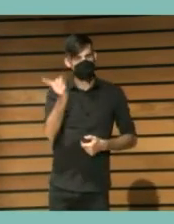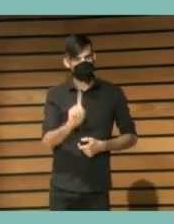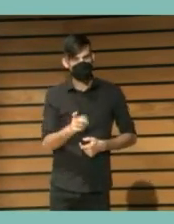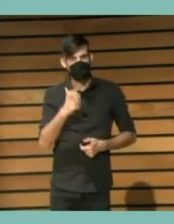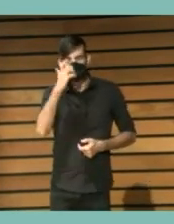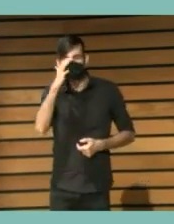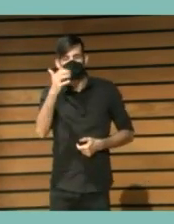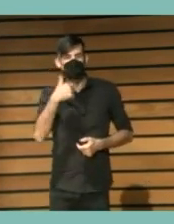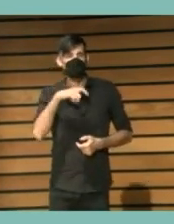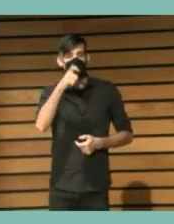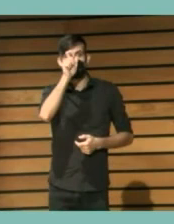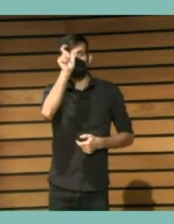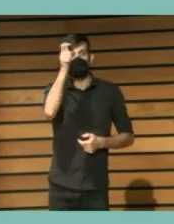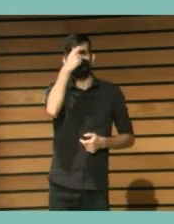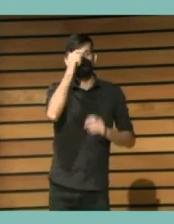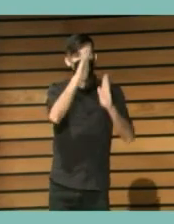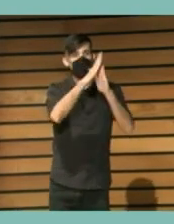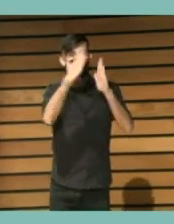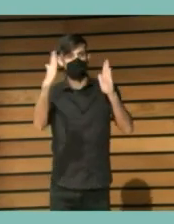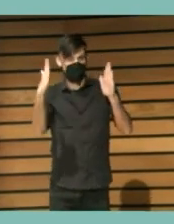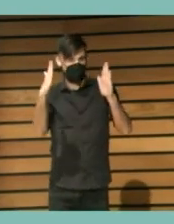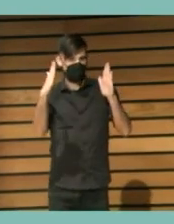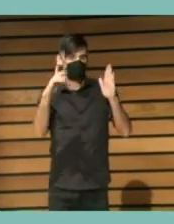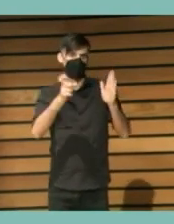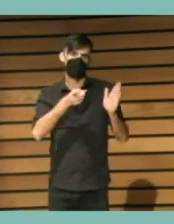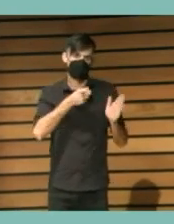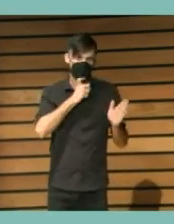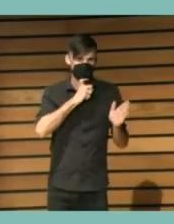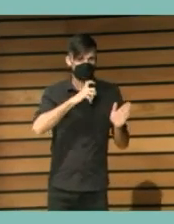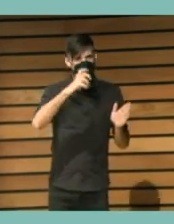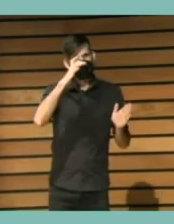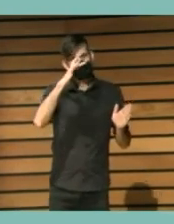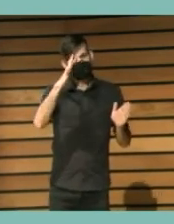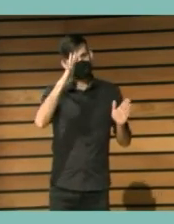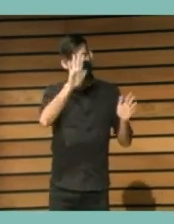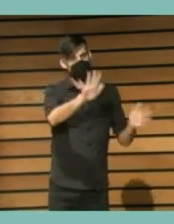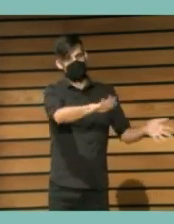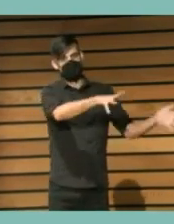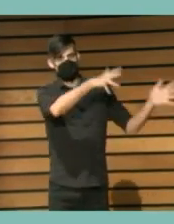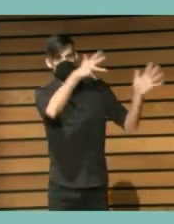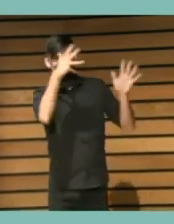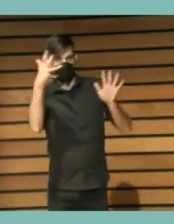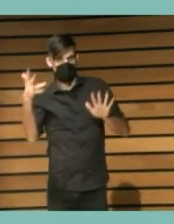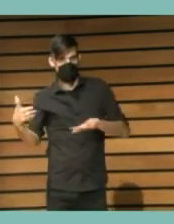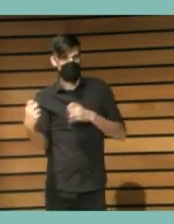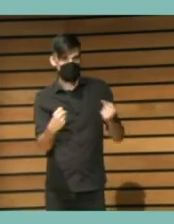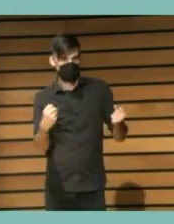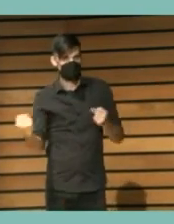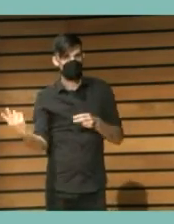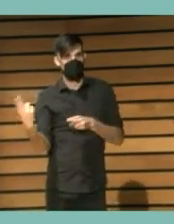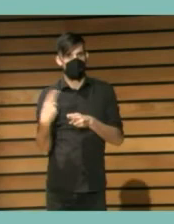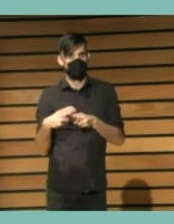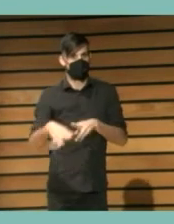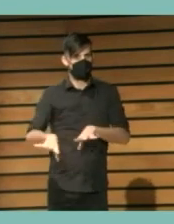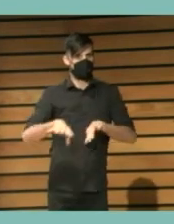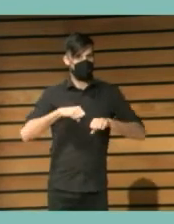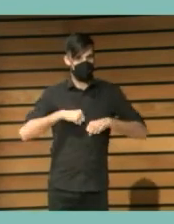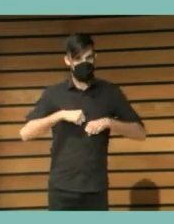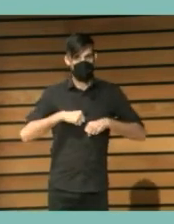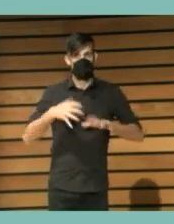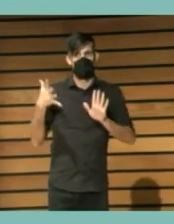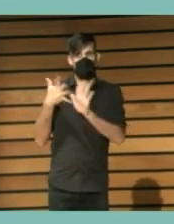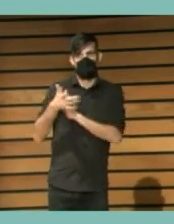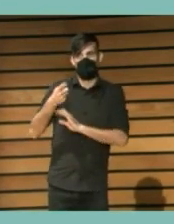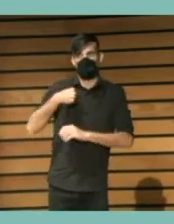definir una biblioteca, ¿cuánto más nos cuesta trasladar a la institución o al político de turno qué es lo que